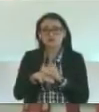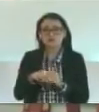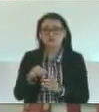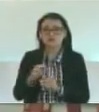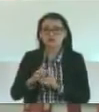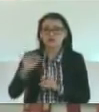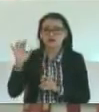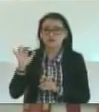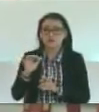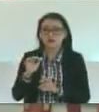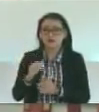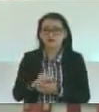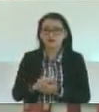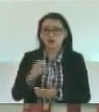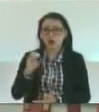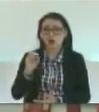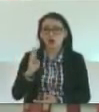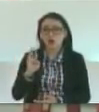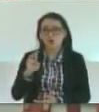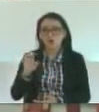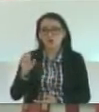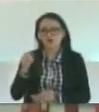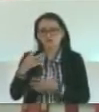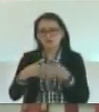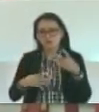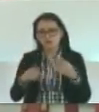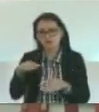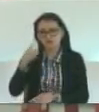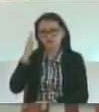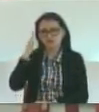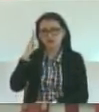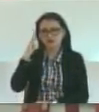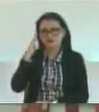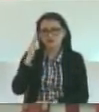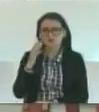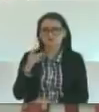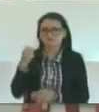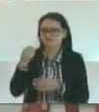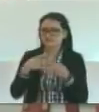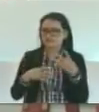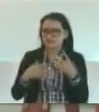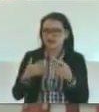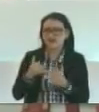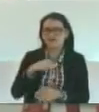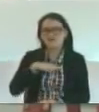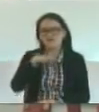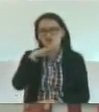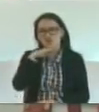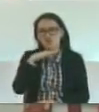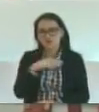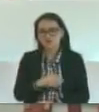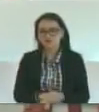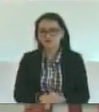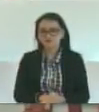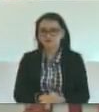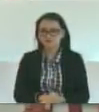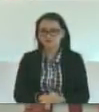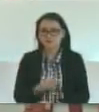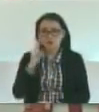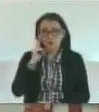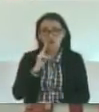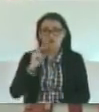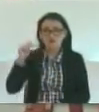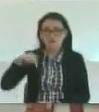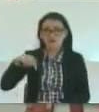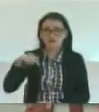diamantes, cobre, bueno, y como ustedes saben, de hierro, aluminio. Es una gran región. Aquí hemos